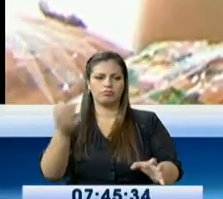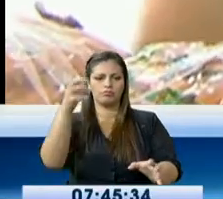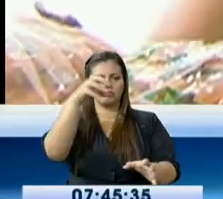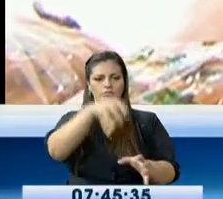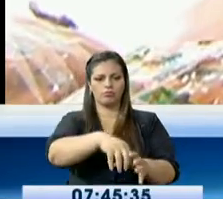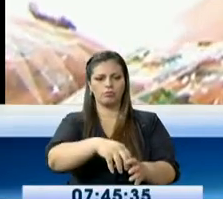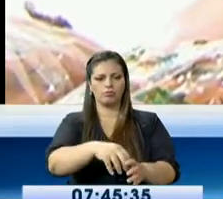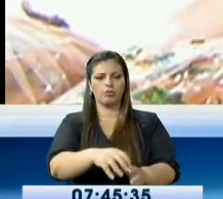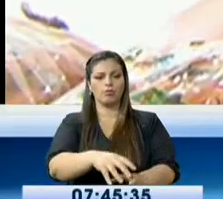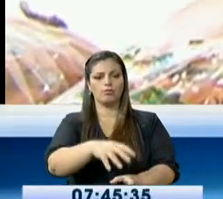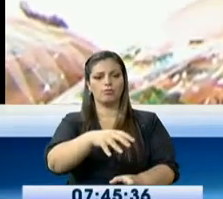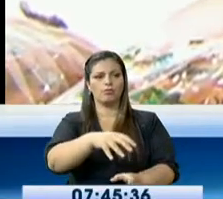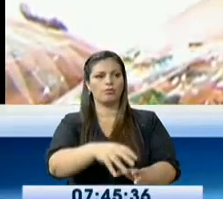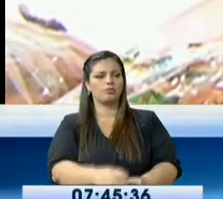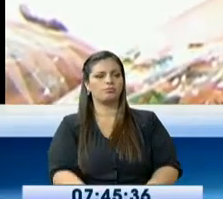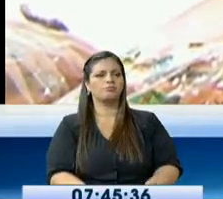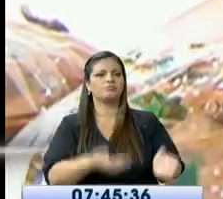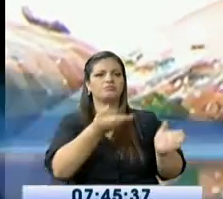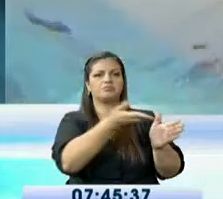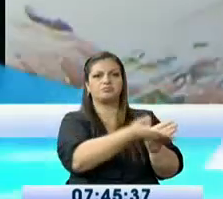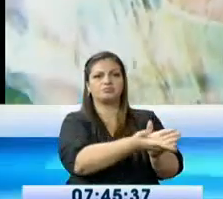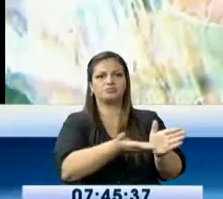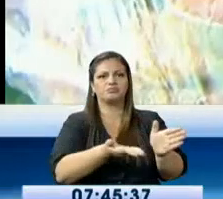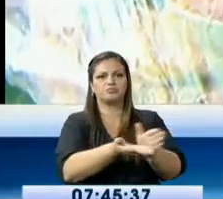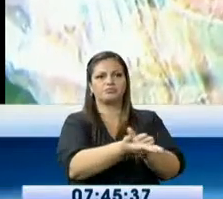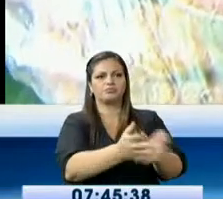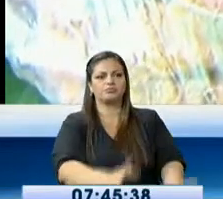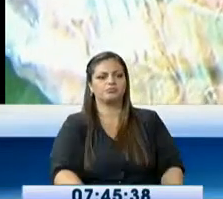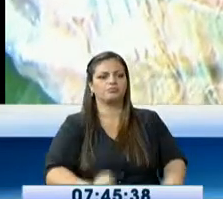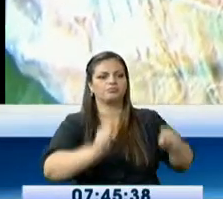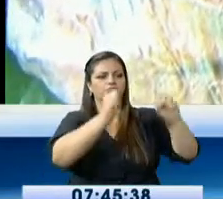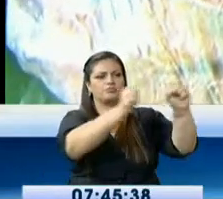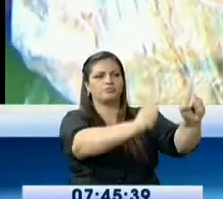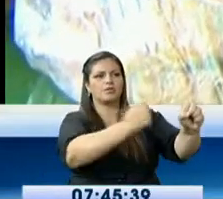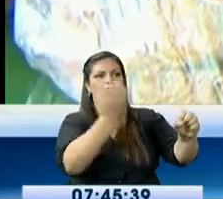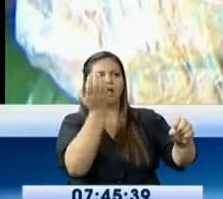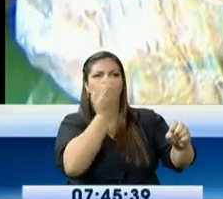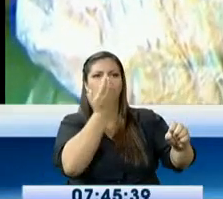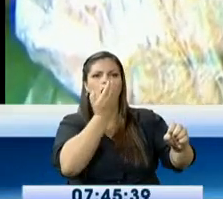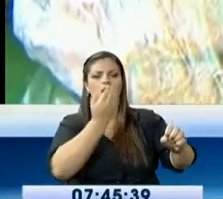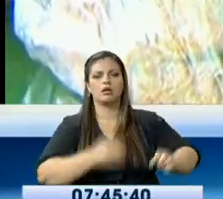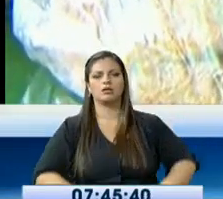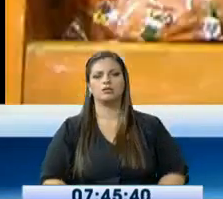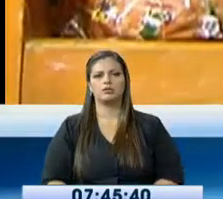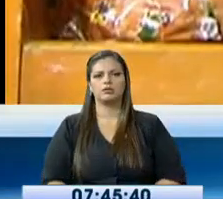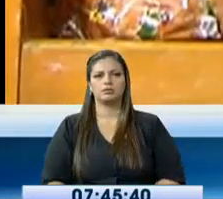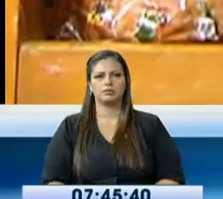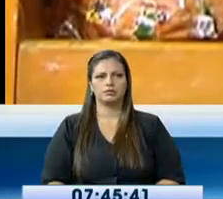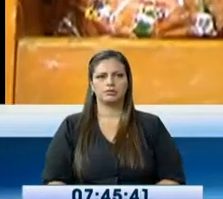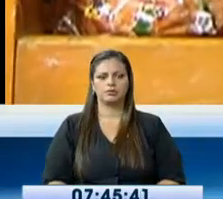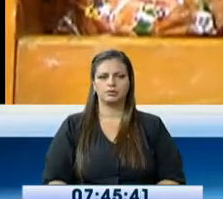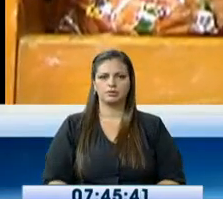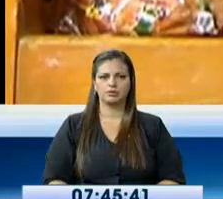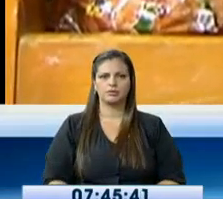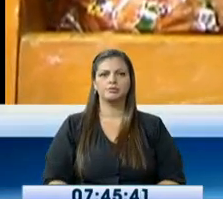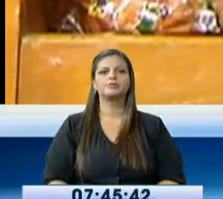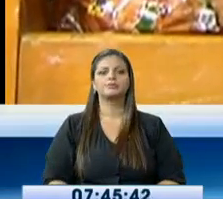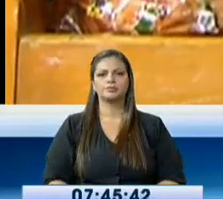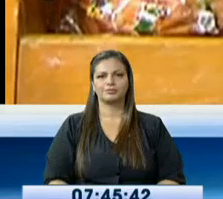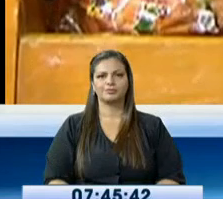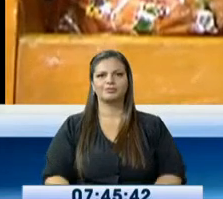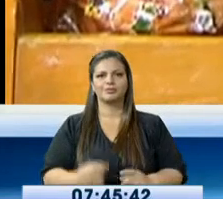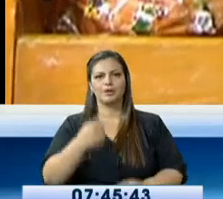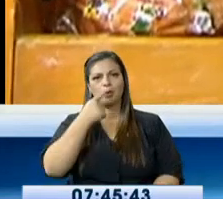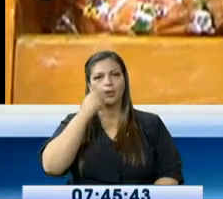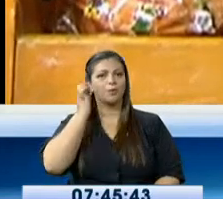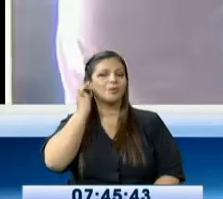Los hermanos Reyes son otros especialistas en panes de Pascua desde hace casi 2 décadas. elaboran producto para